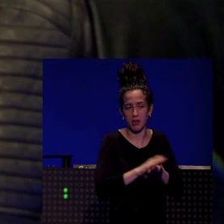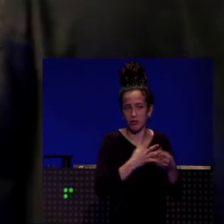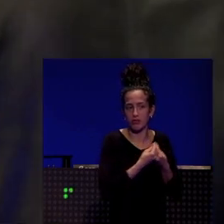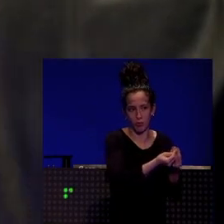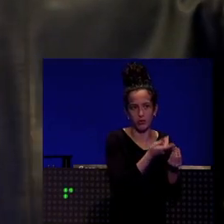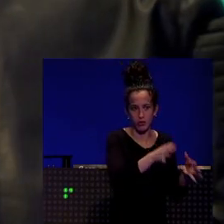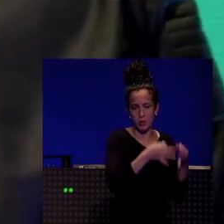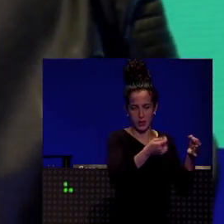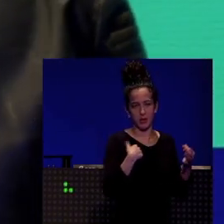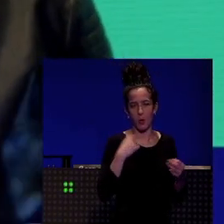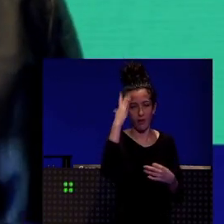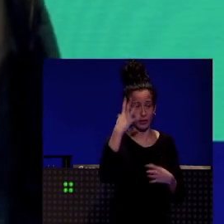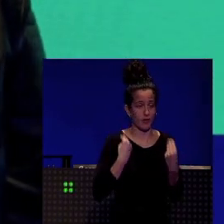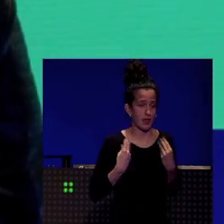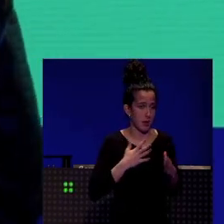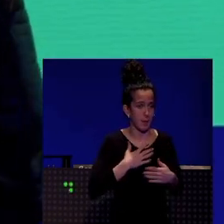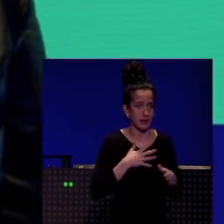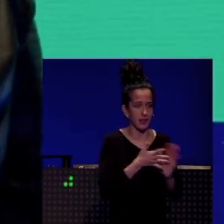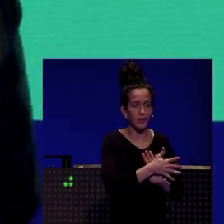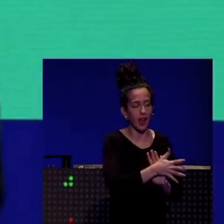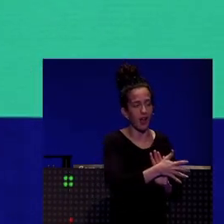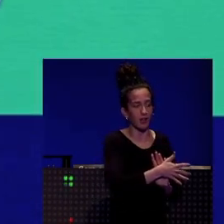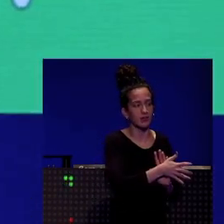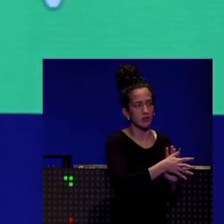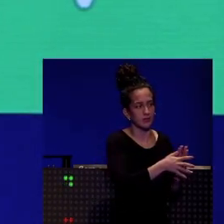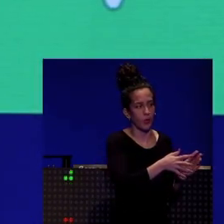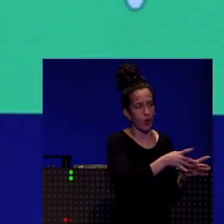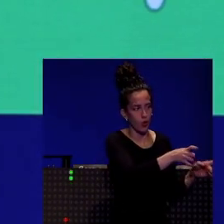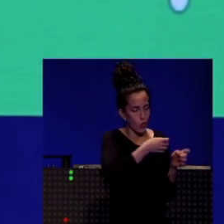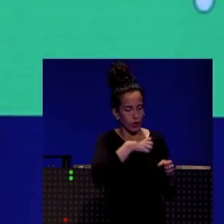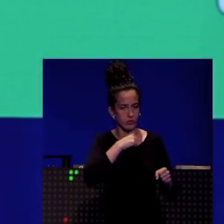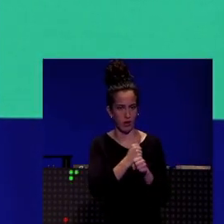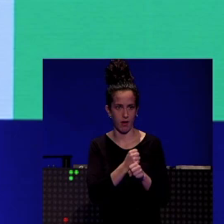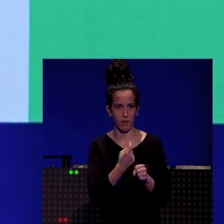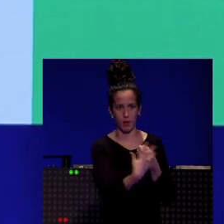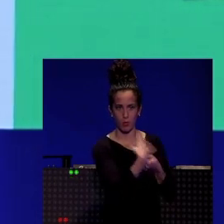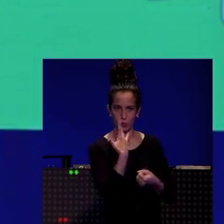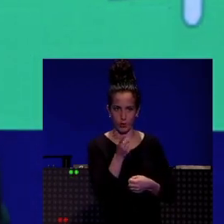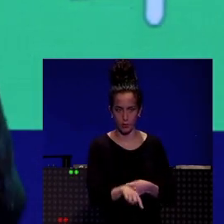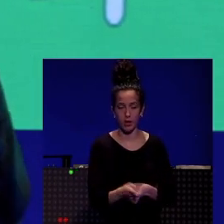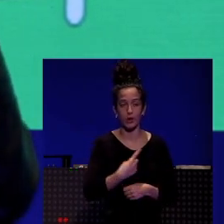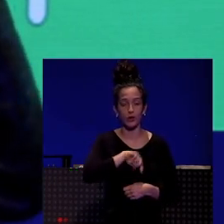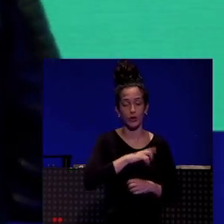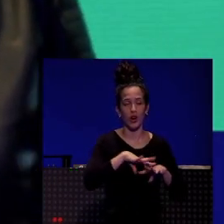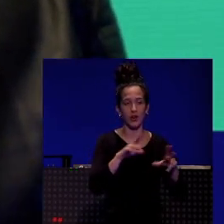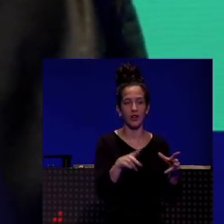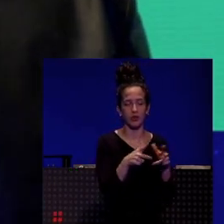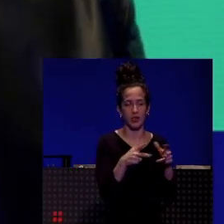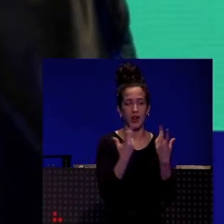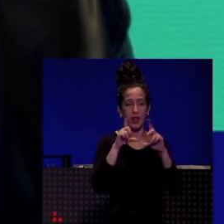trabajo somos la editorial de prosa poética y poesía con mayor número de seguidores en las redes sociales